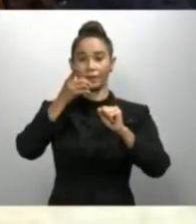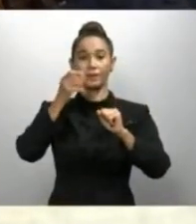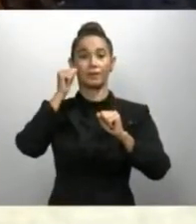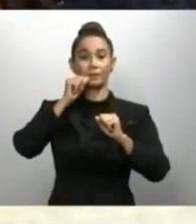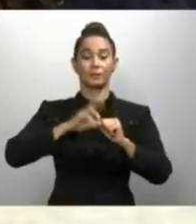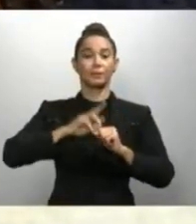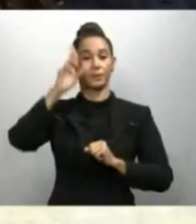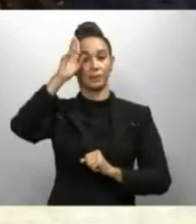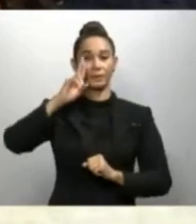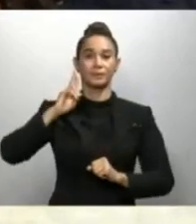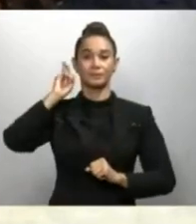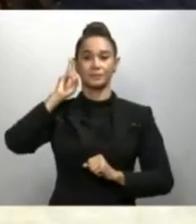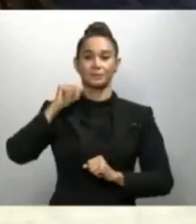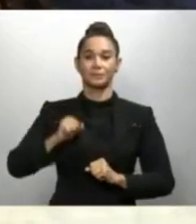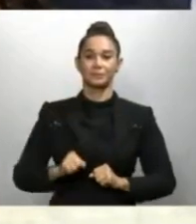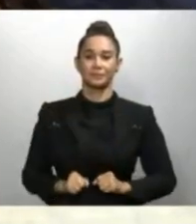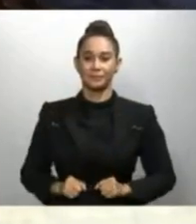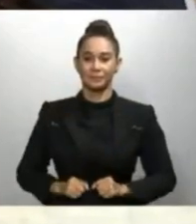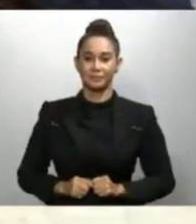señora Raquel Peña.